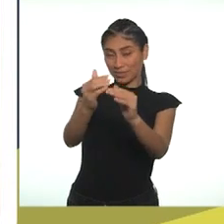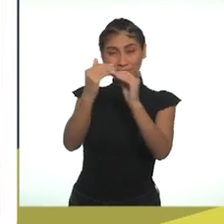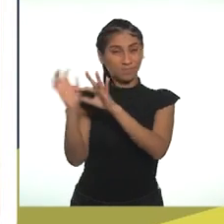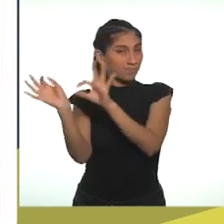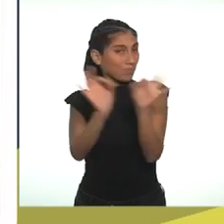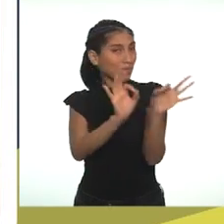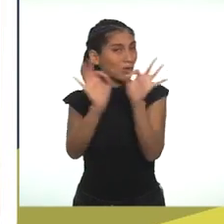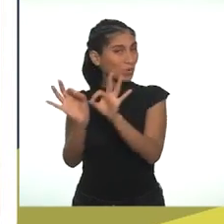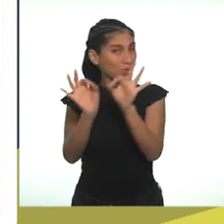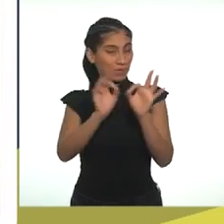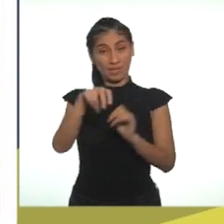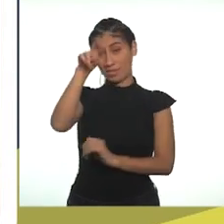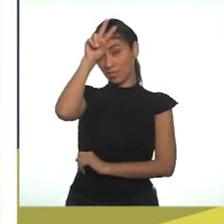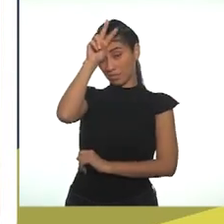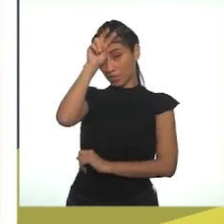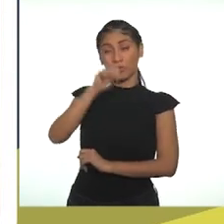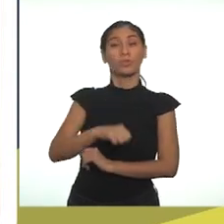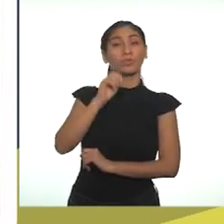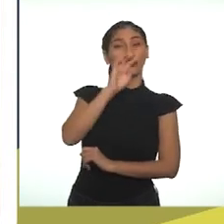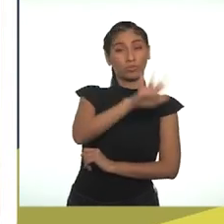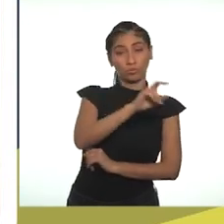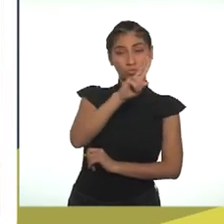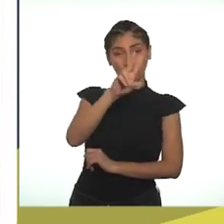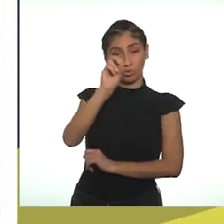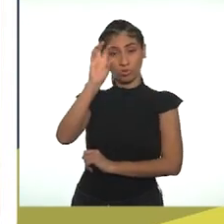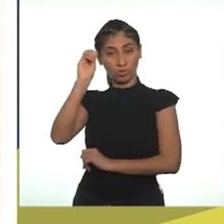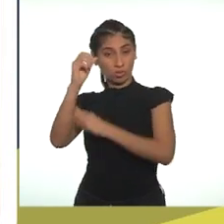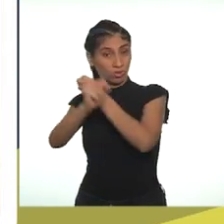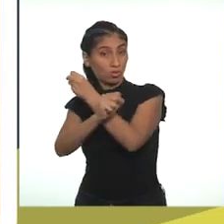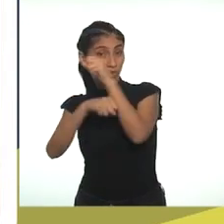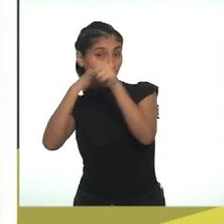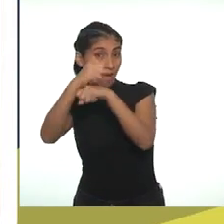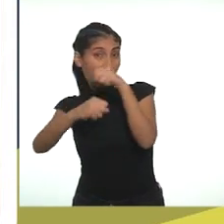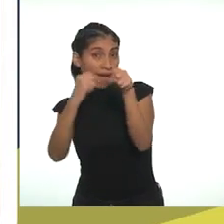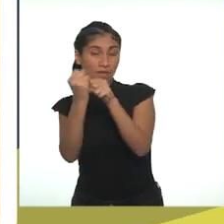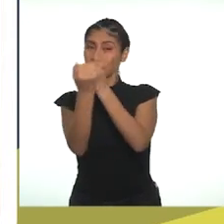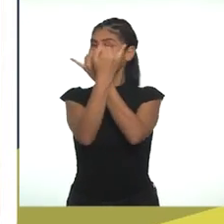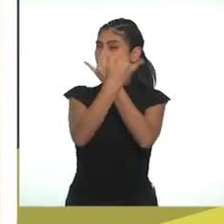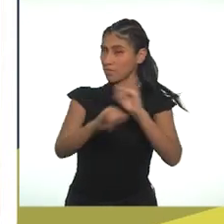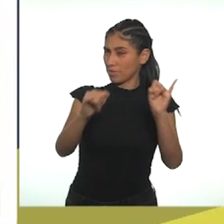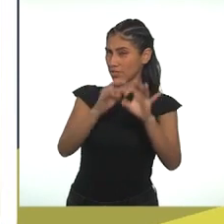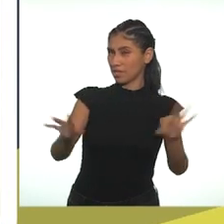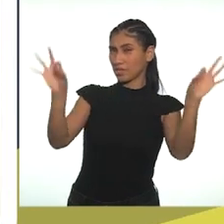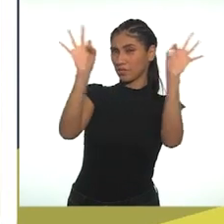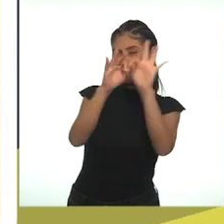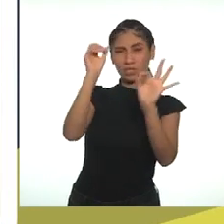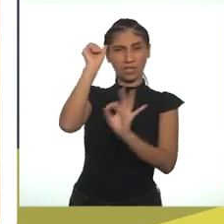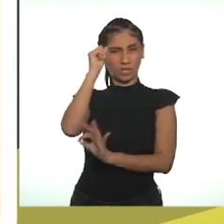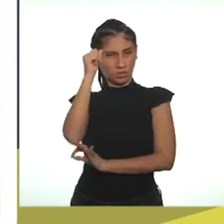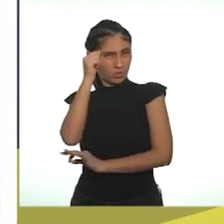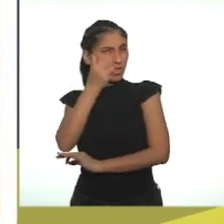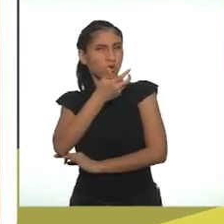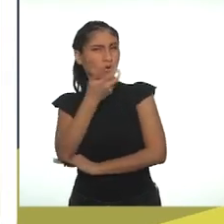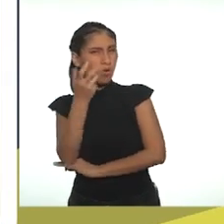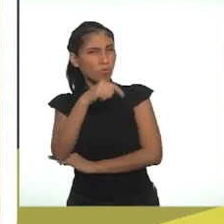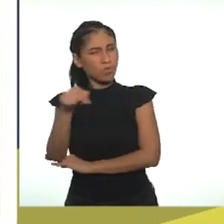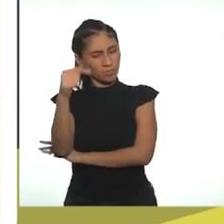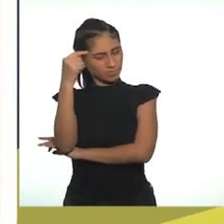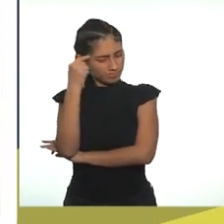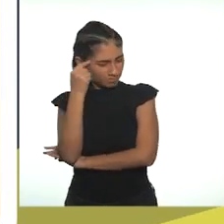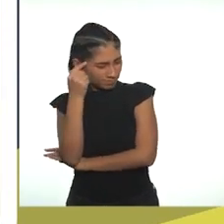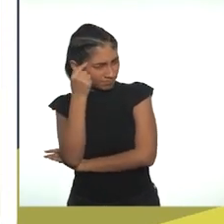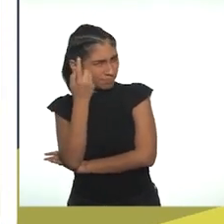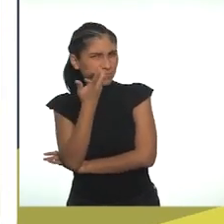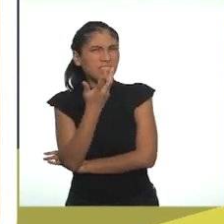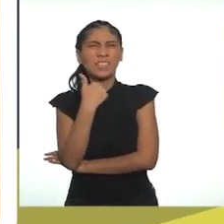mismo ocurre con la celebración de la independencia del Perú. Es importante recordar los hechos ocurridos para reflexionar al